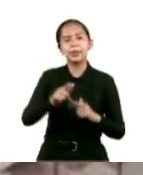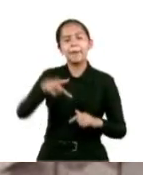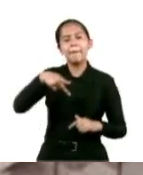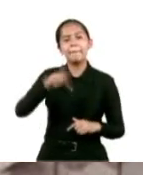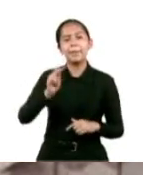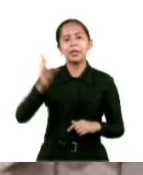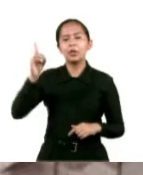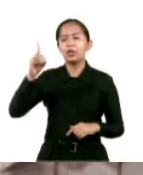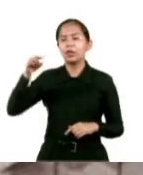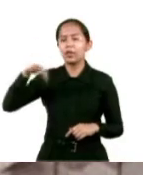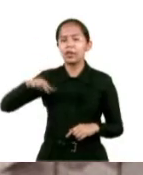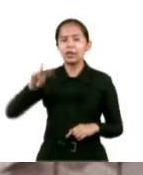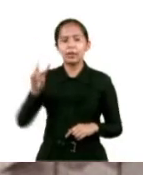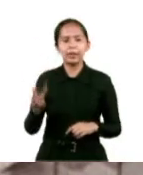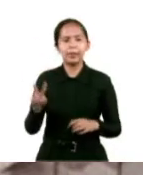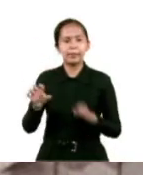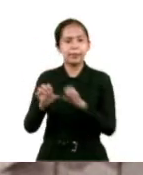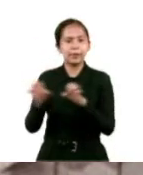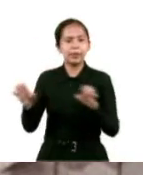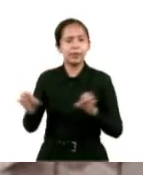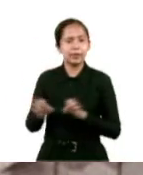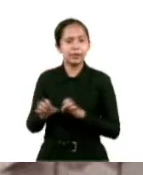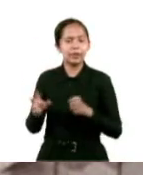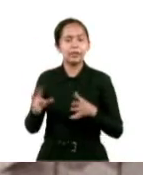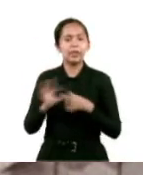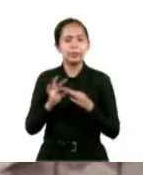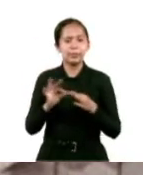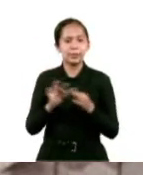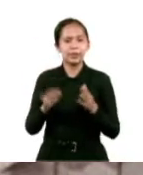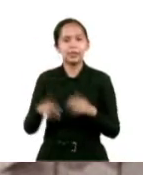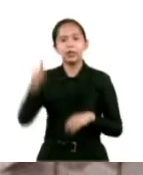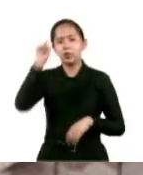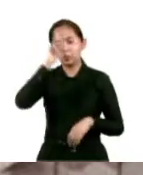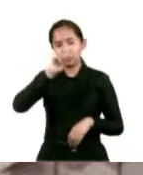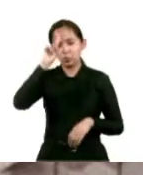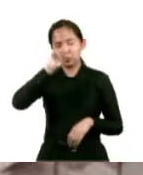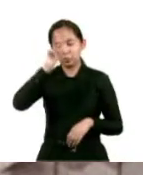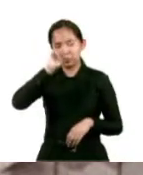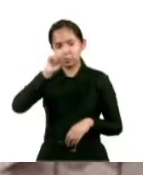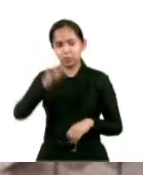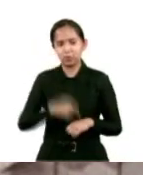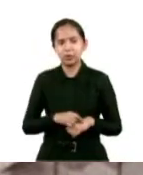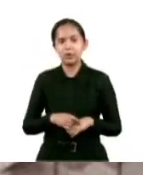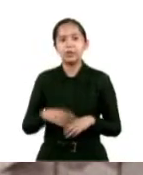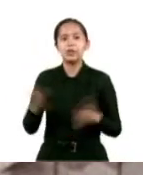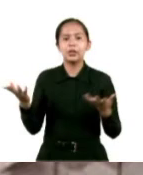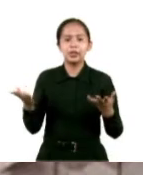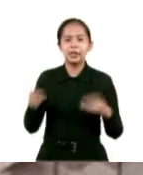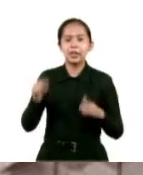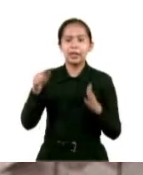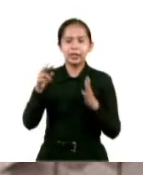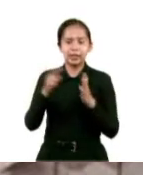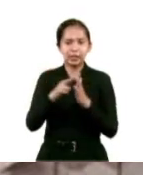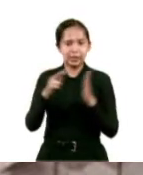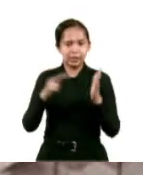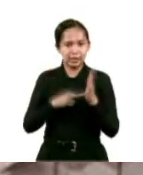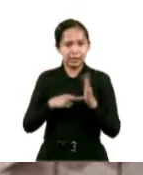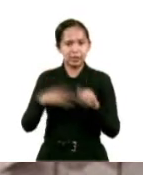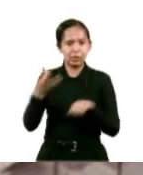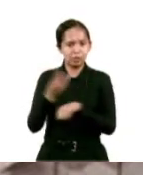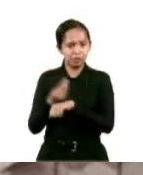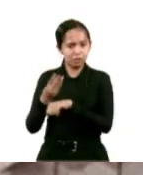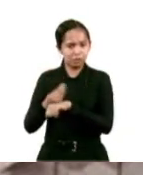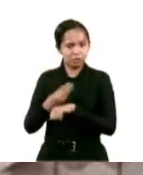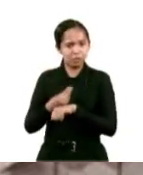en una contradicción, pues en sus recomendaciones se señalan las deficiencias del manual de mantenimiento y